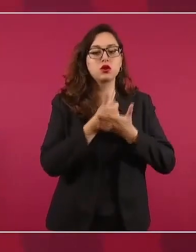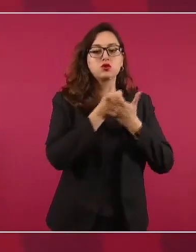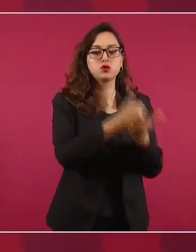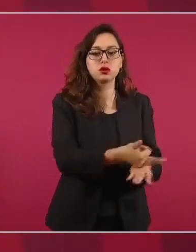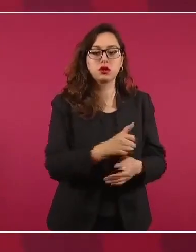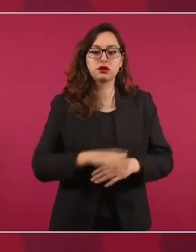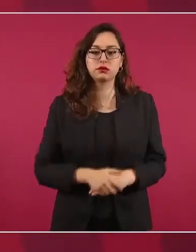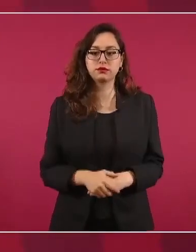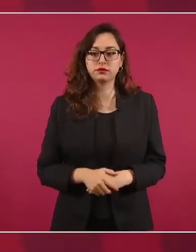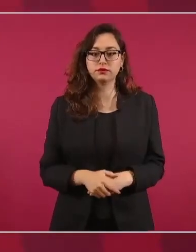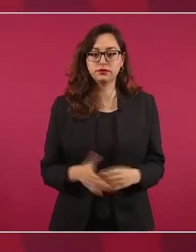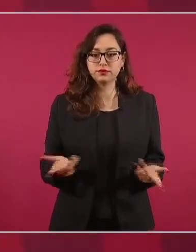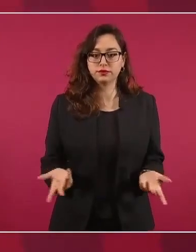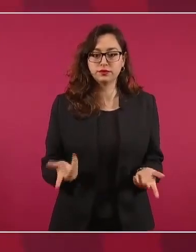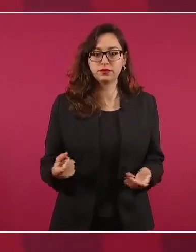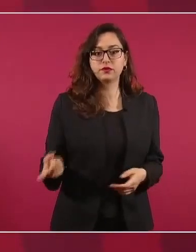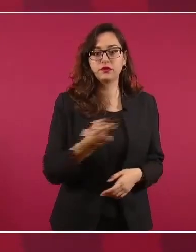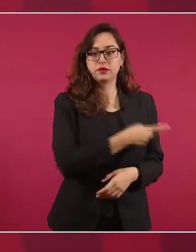para que dejen de estar